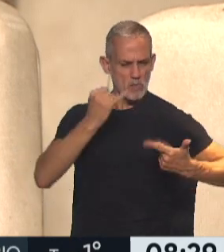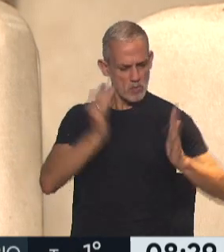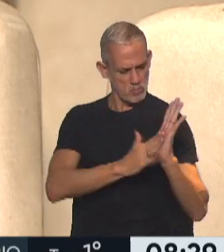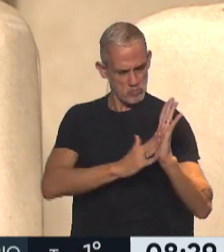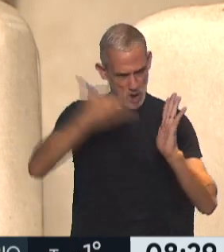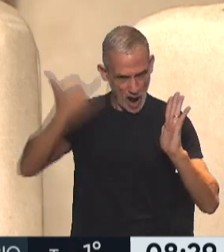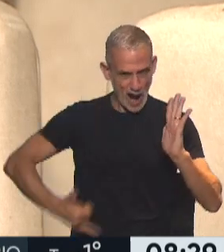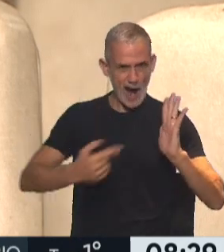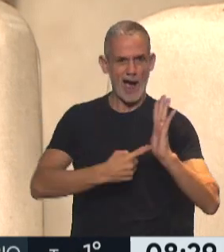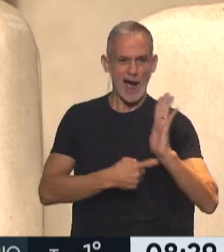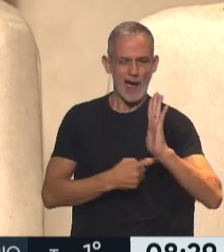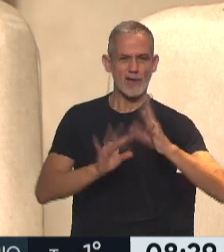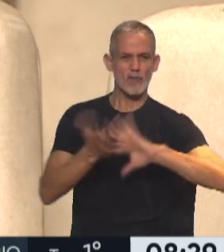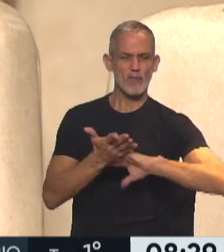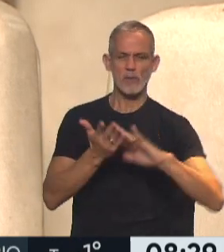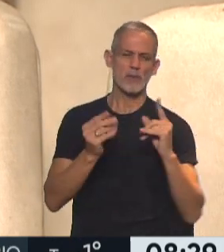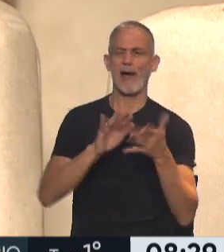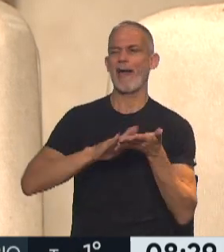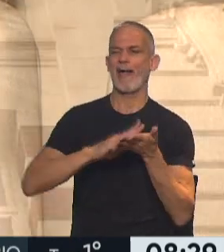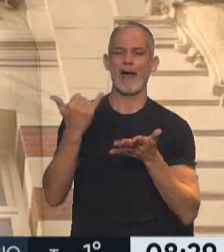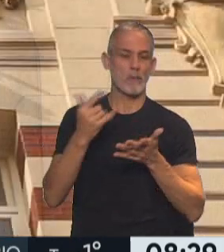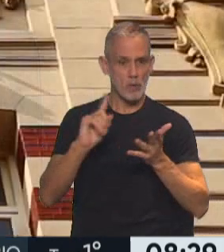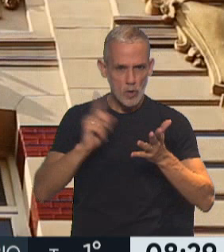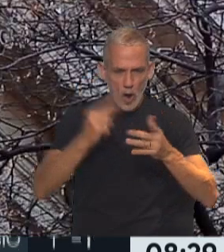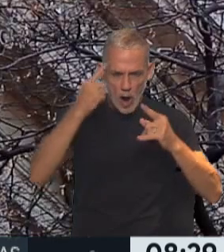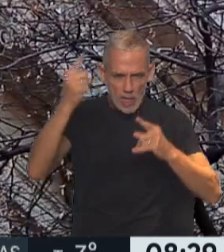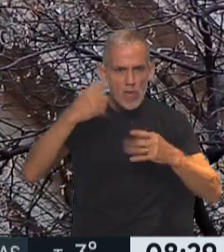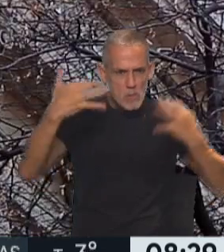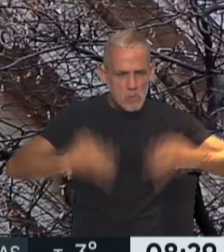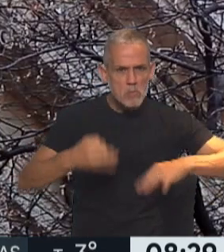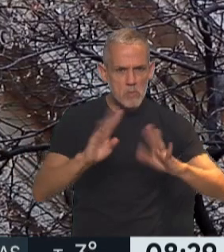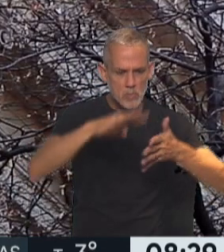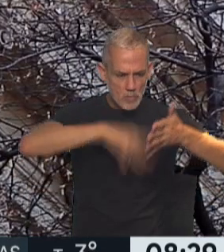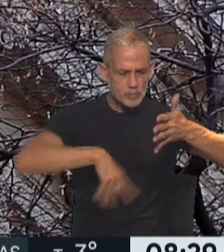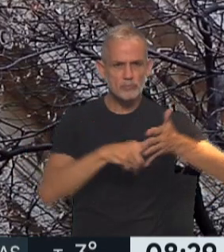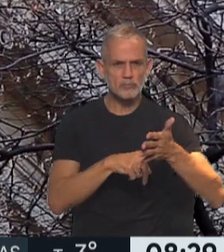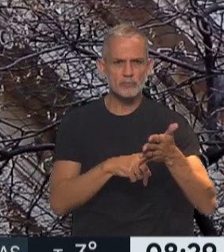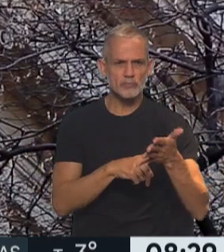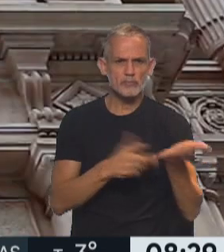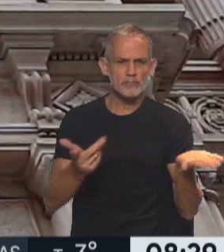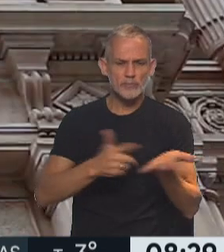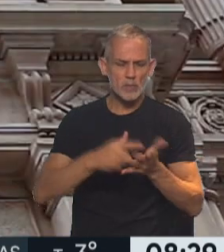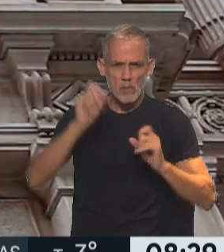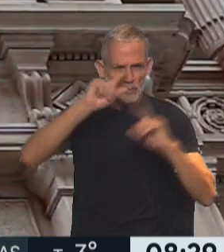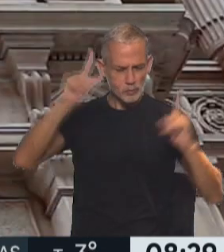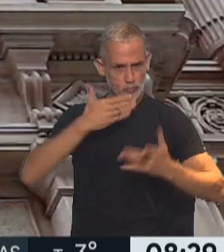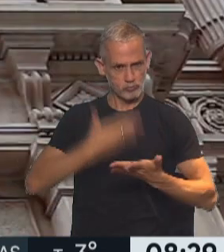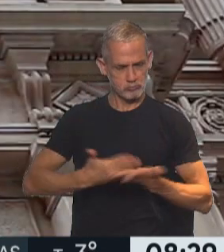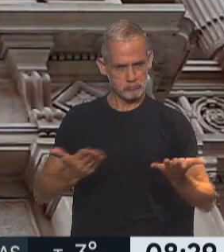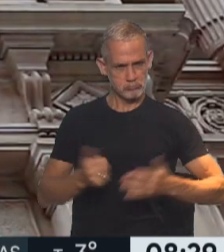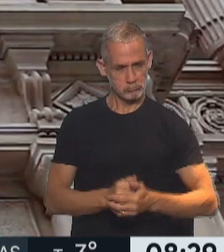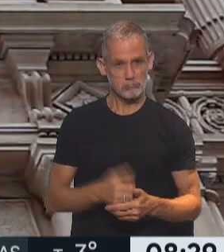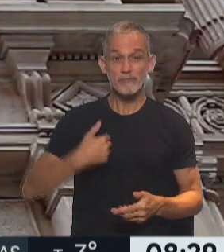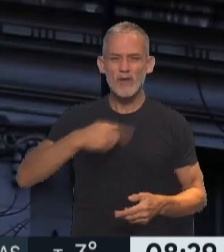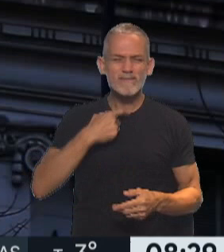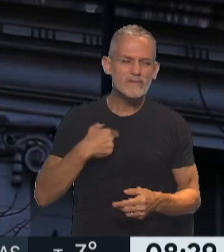desde muy complejos conceptos teóricos que nos pareció deslumbrante, la verdad. Y lo que